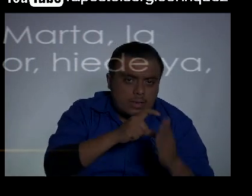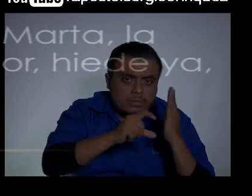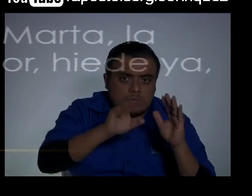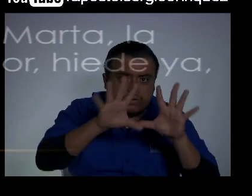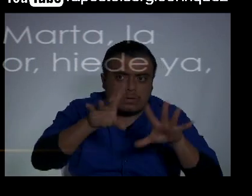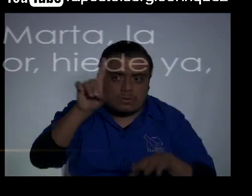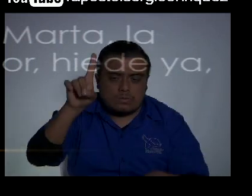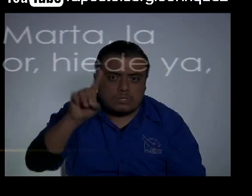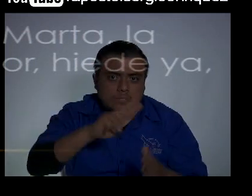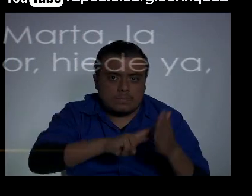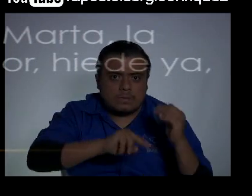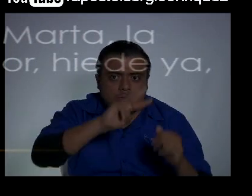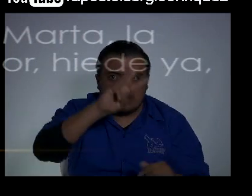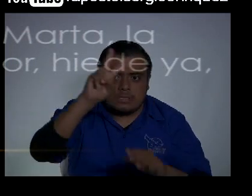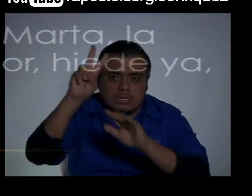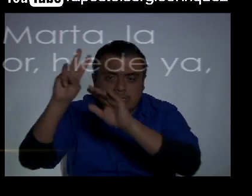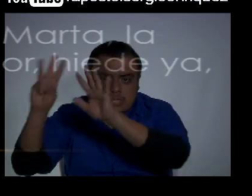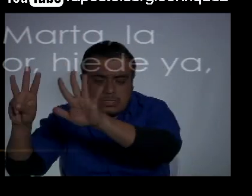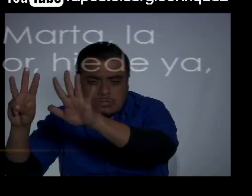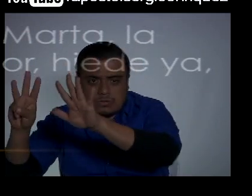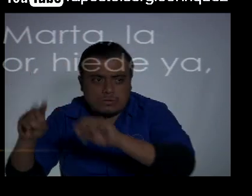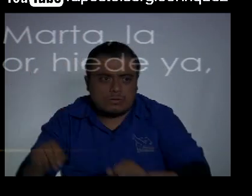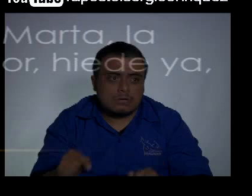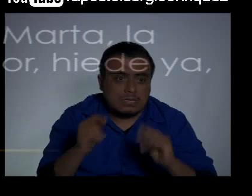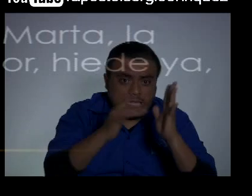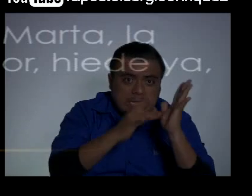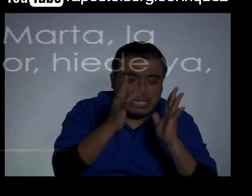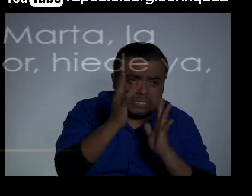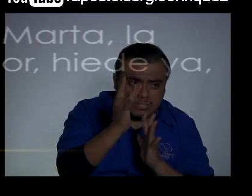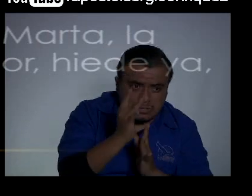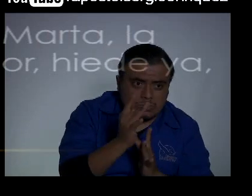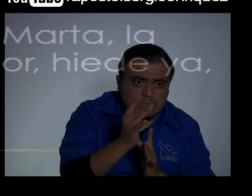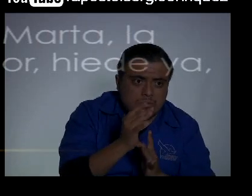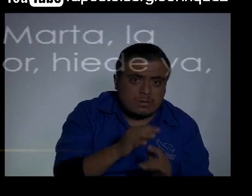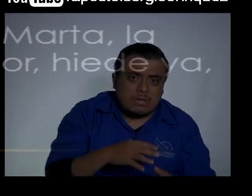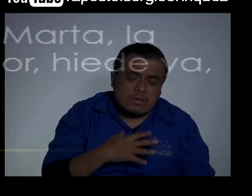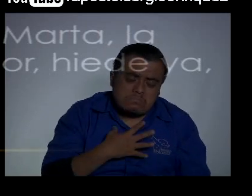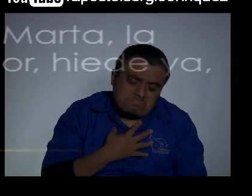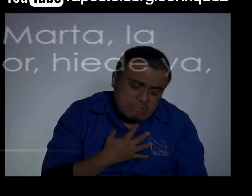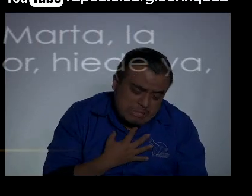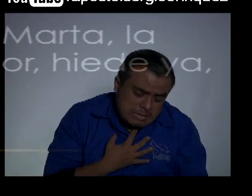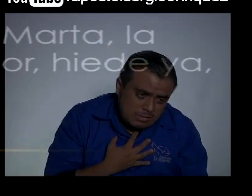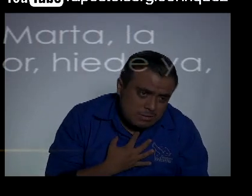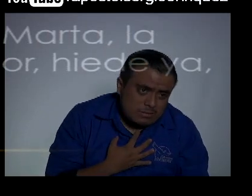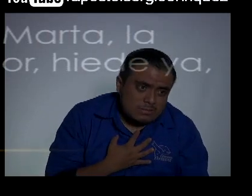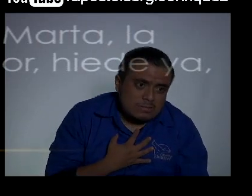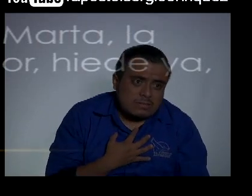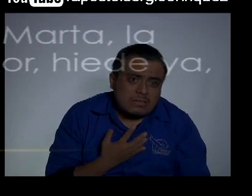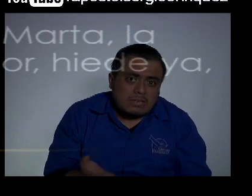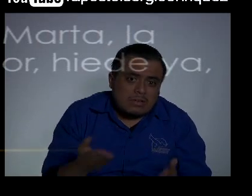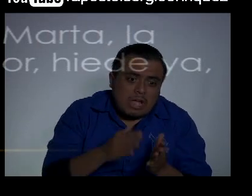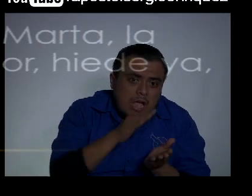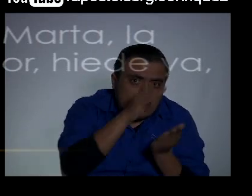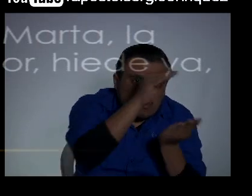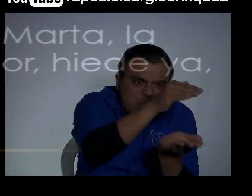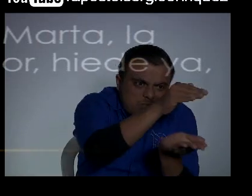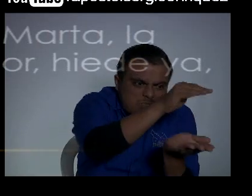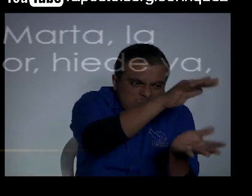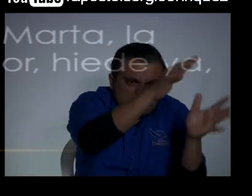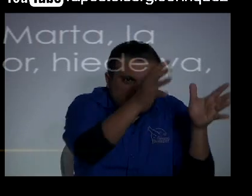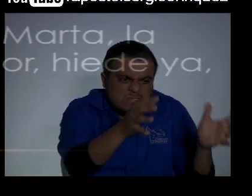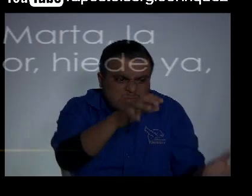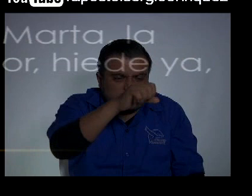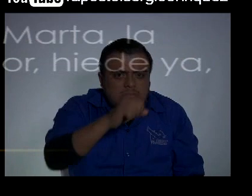11:38. Jesús, profundamente conmovido, otra vez vino al sepulcro. Era una cueva y tenía una